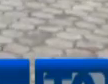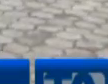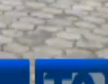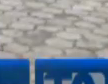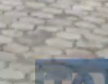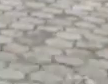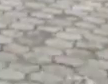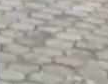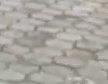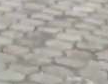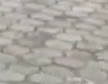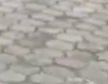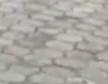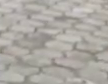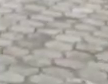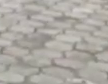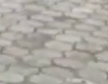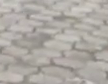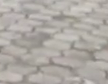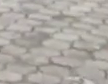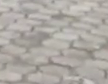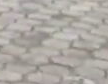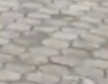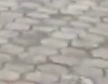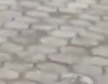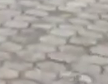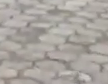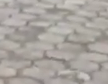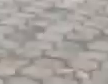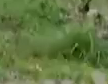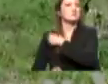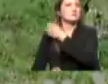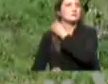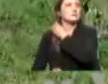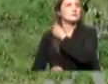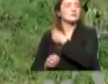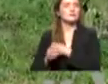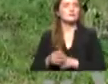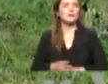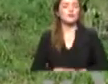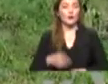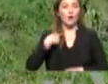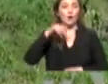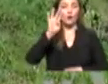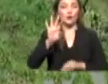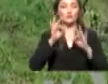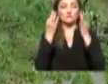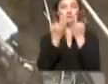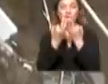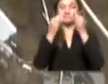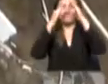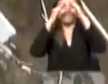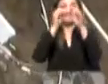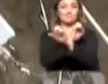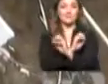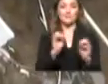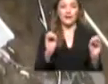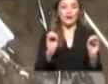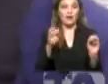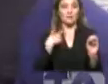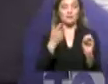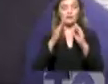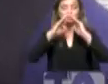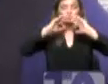y vine a ver, ya estaba prácticamente de cabeza. 4 familias se quedaron sin vivienda y hoy claman